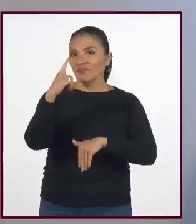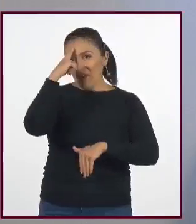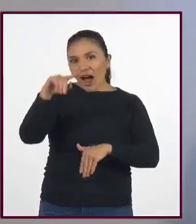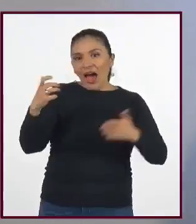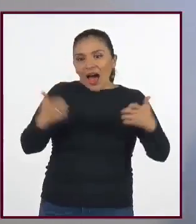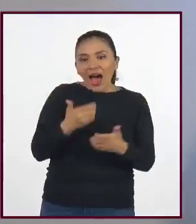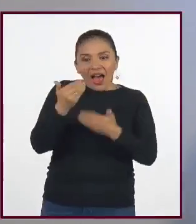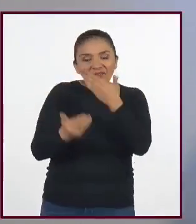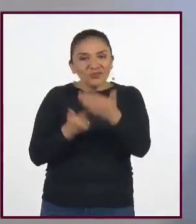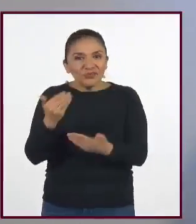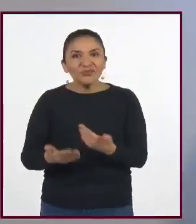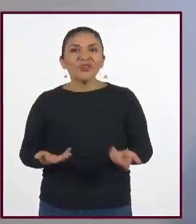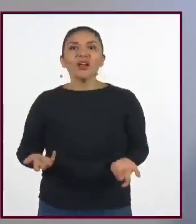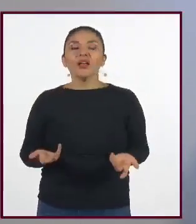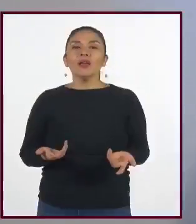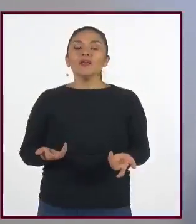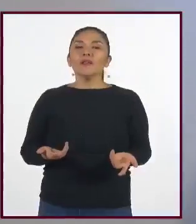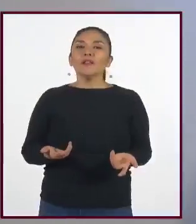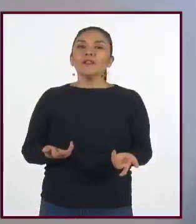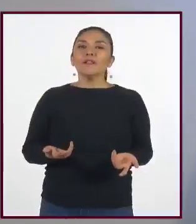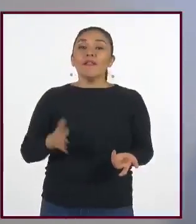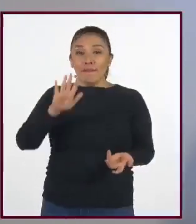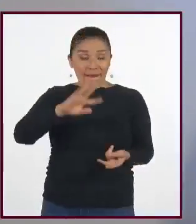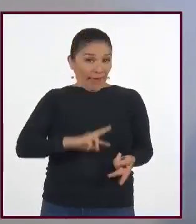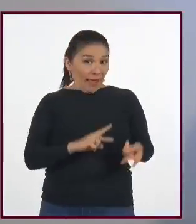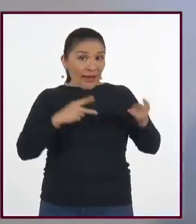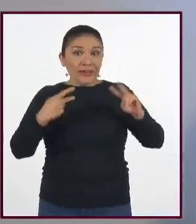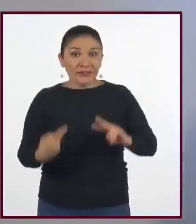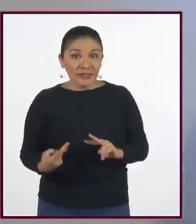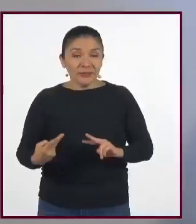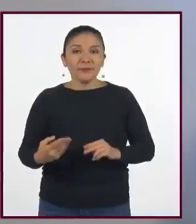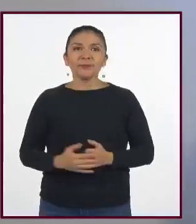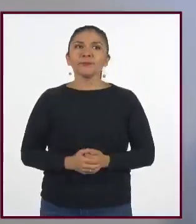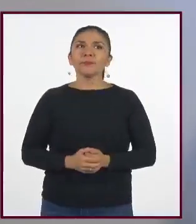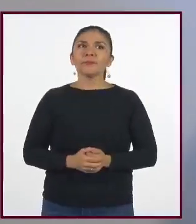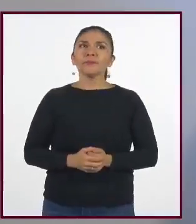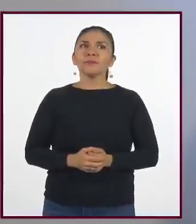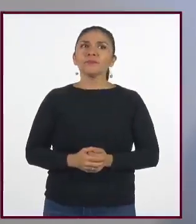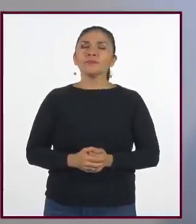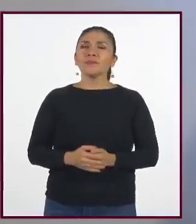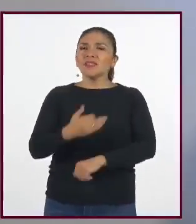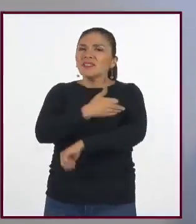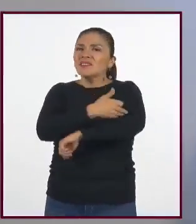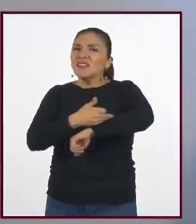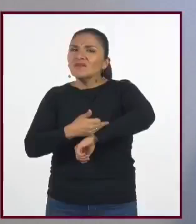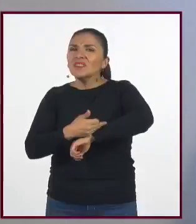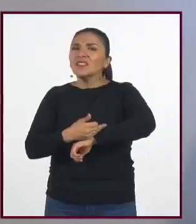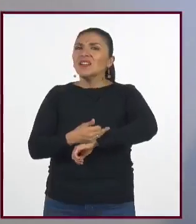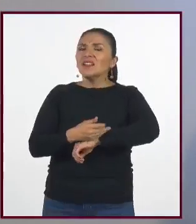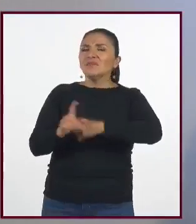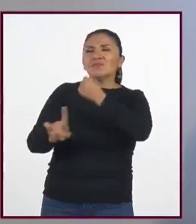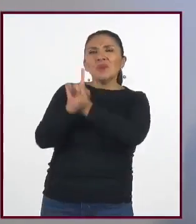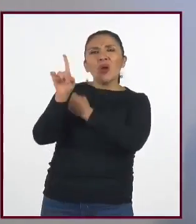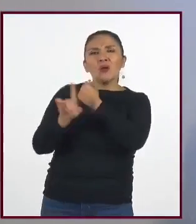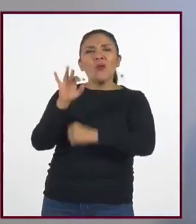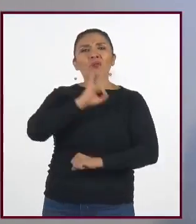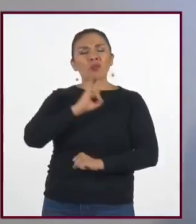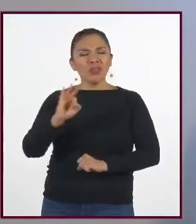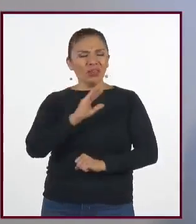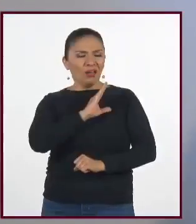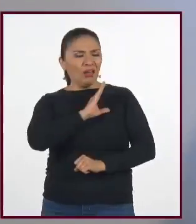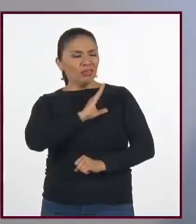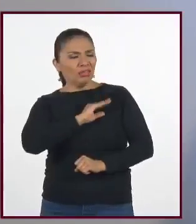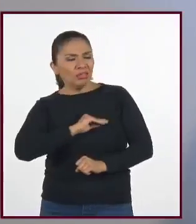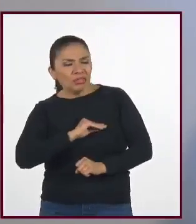paso. Y en el lado contrario, las dinámicas familiares pueden afectar el estado de ánimo y pueden